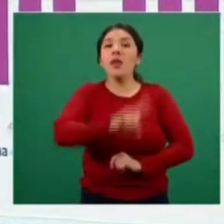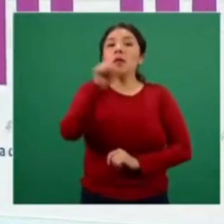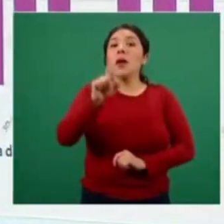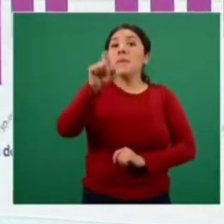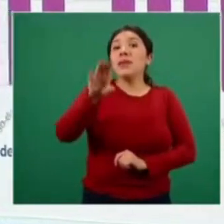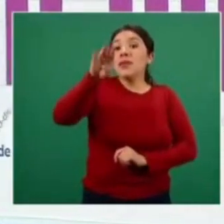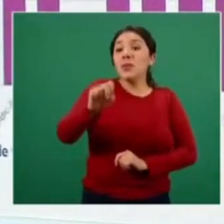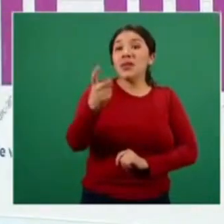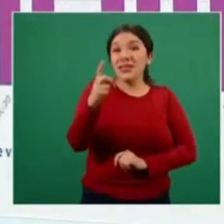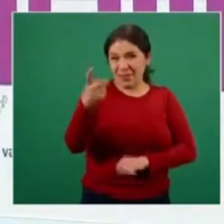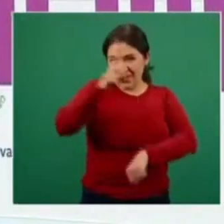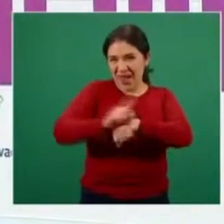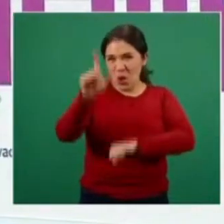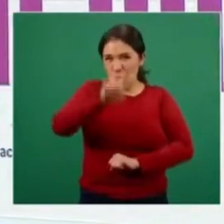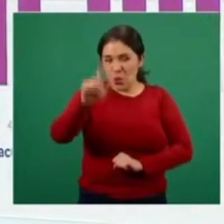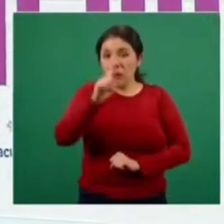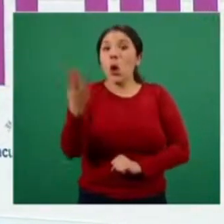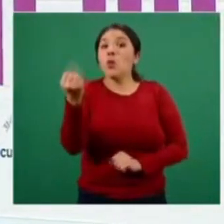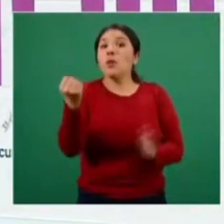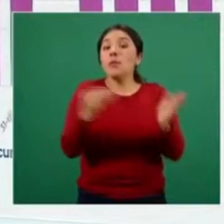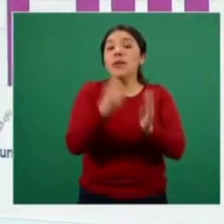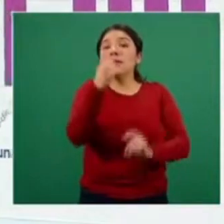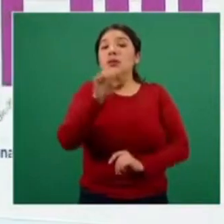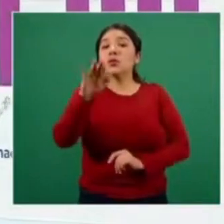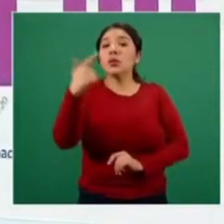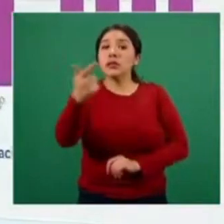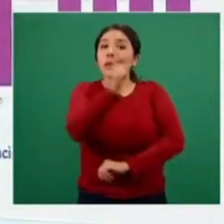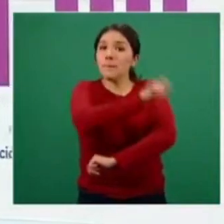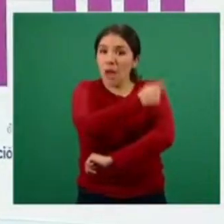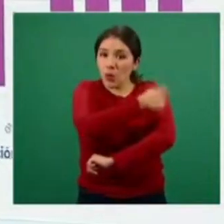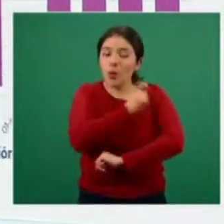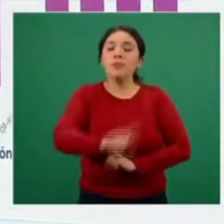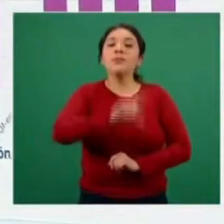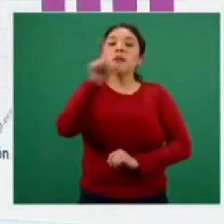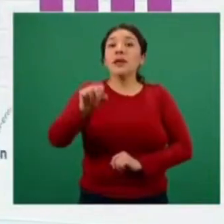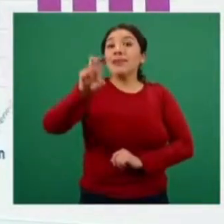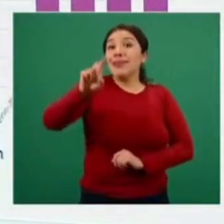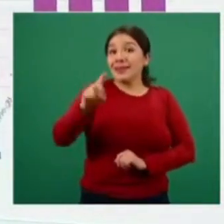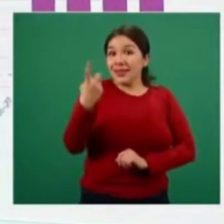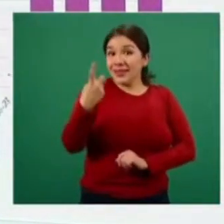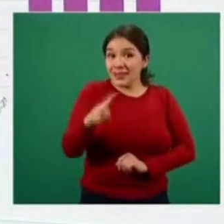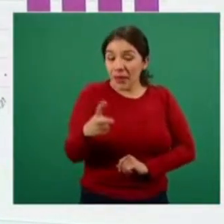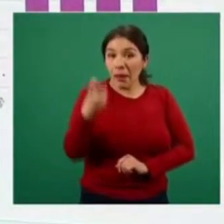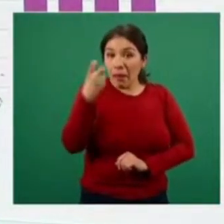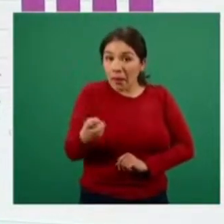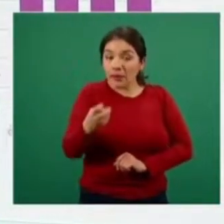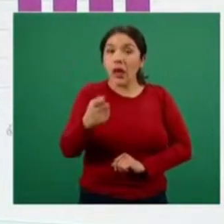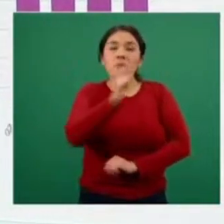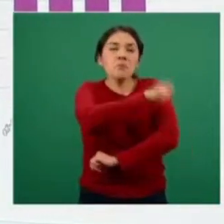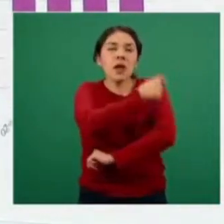de diciembre, lunes 9.157, posteriormente el 30 de diciembre